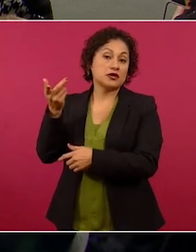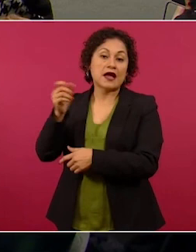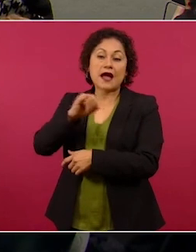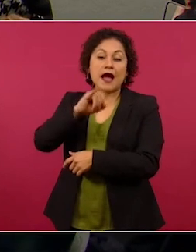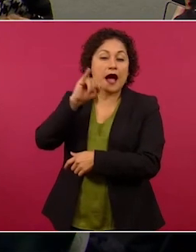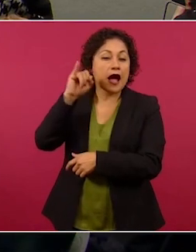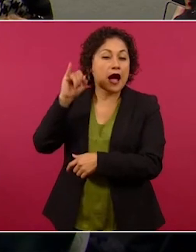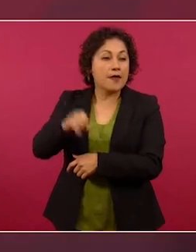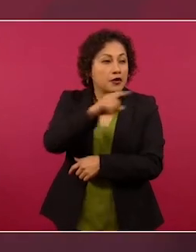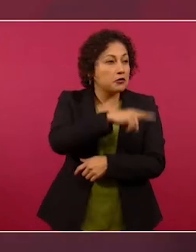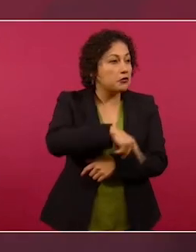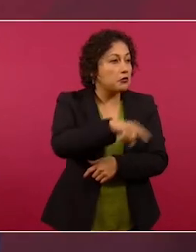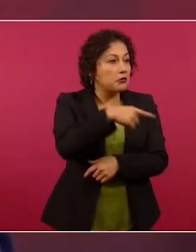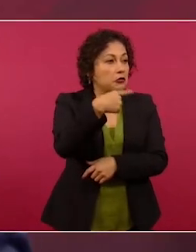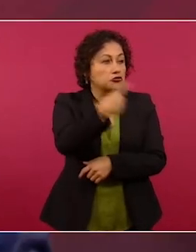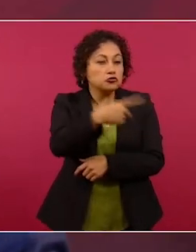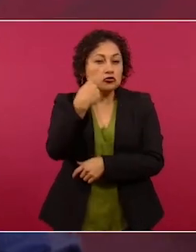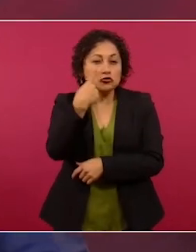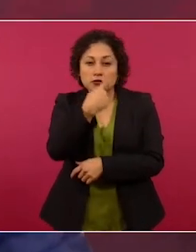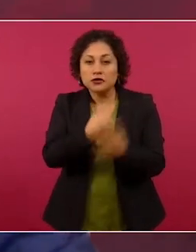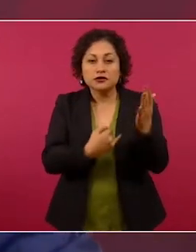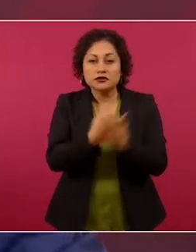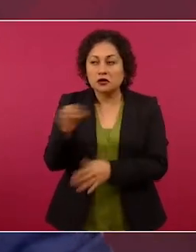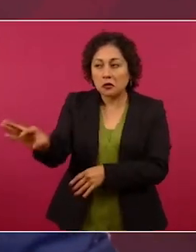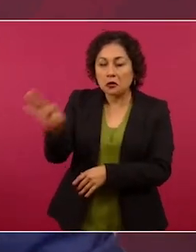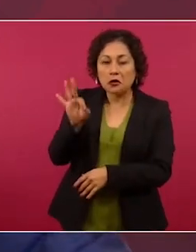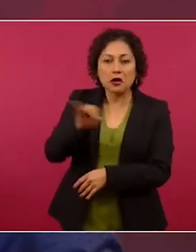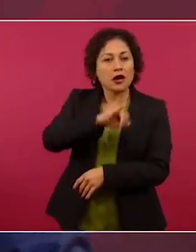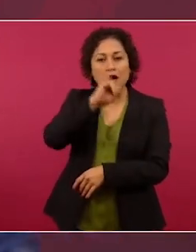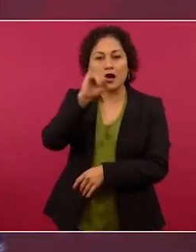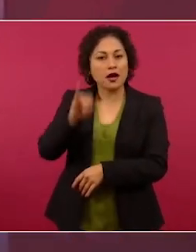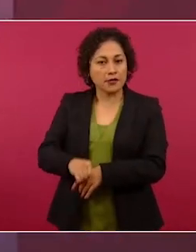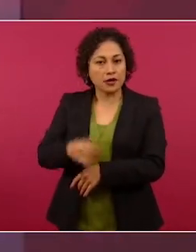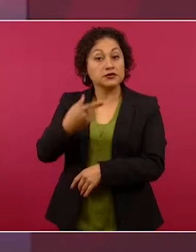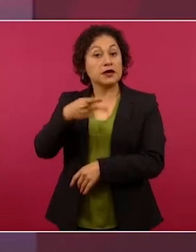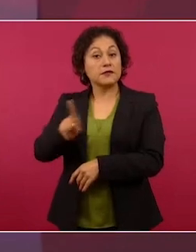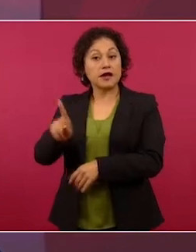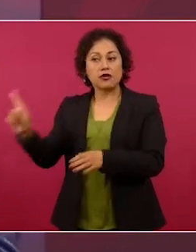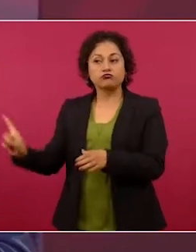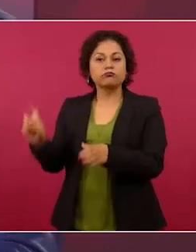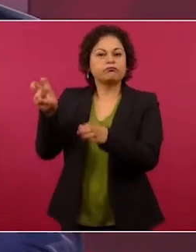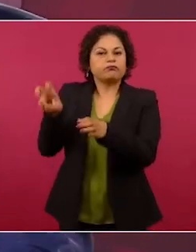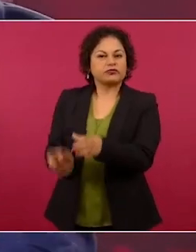y que entran porque forman parte de las burocracias de los partidos o son